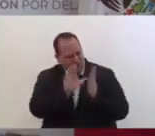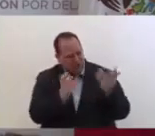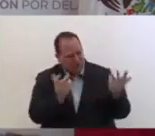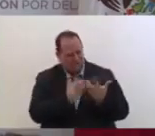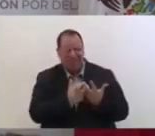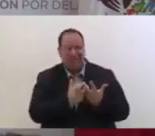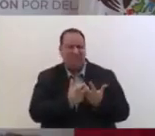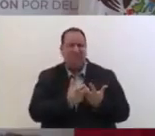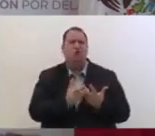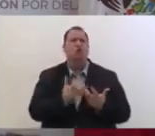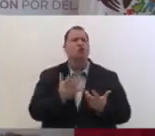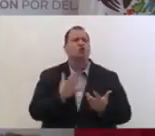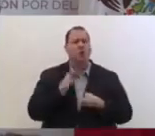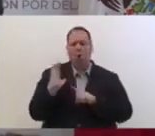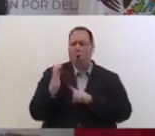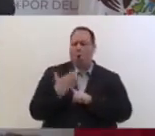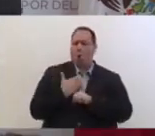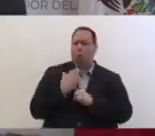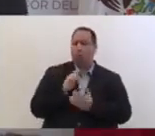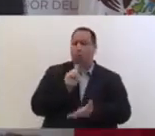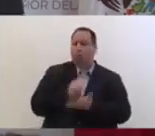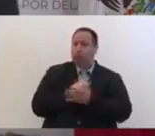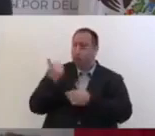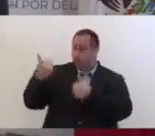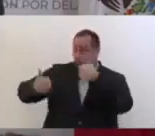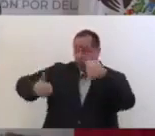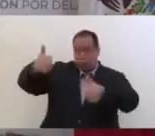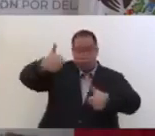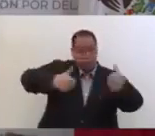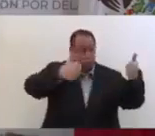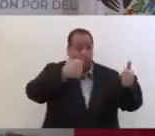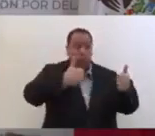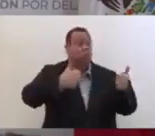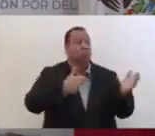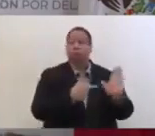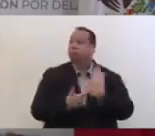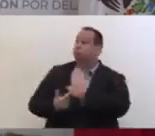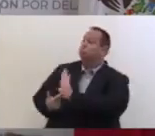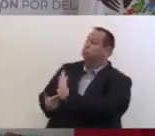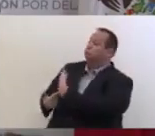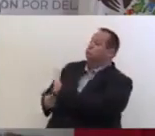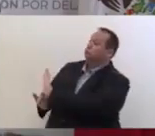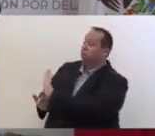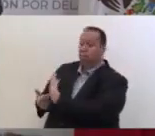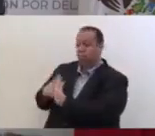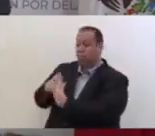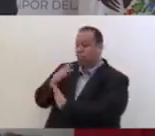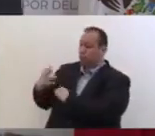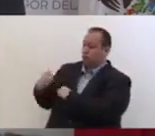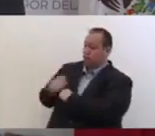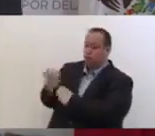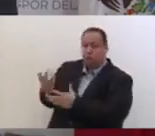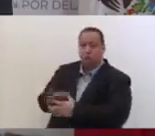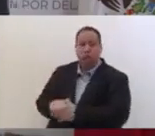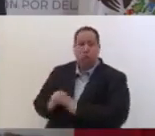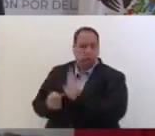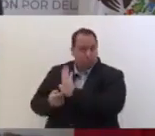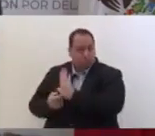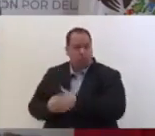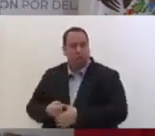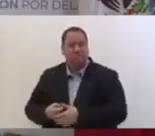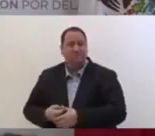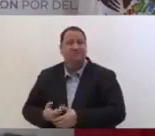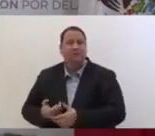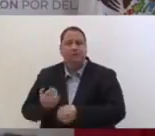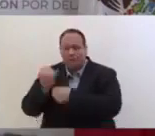que le permita gozar de algún tipo de protección legal para el desarrollo de su función, pues que la presente y que la demuestre. En todo caso, los